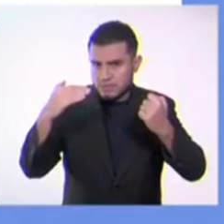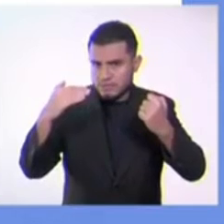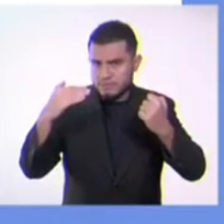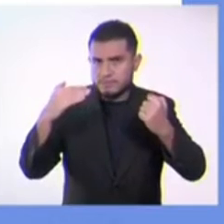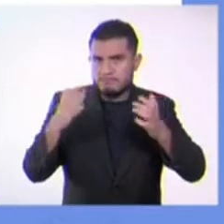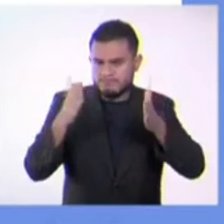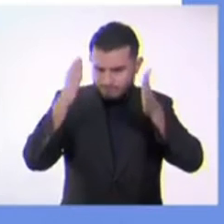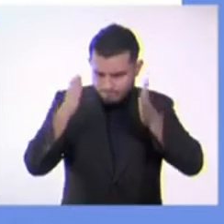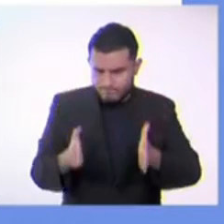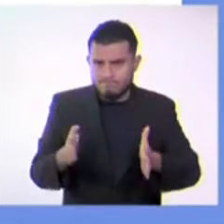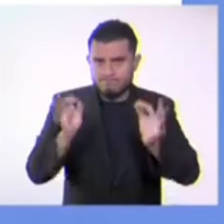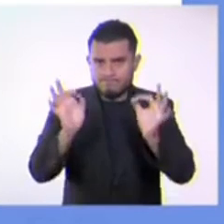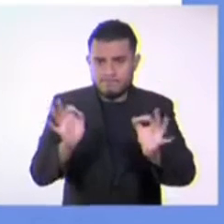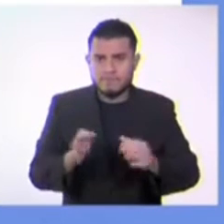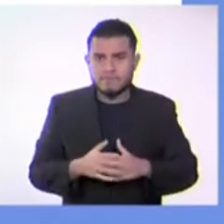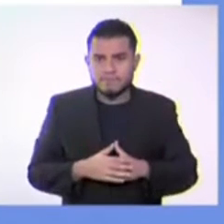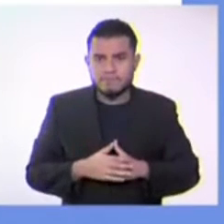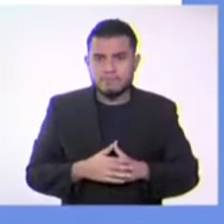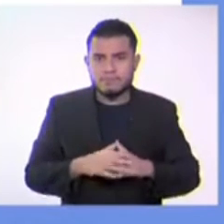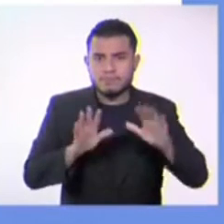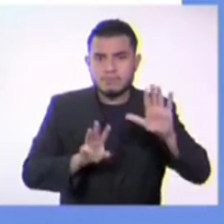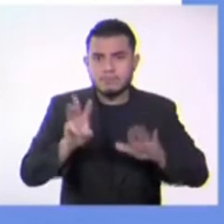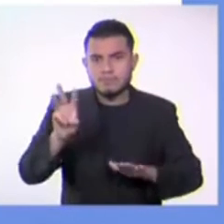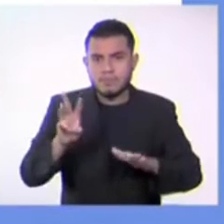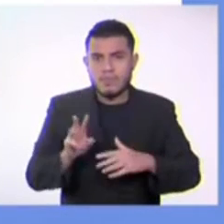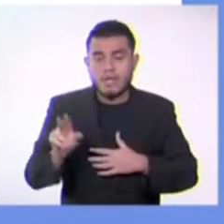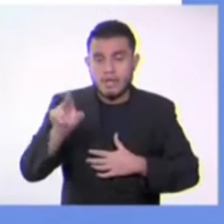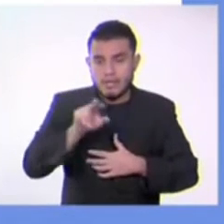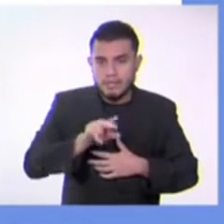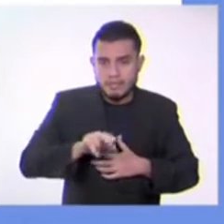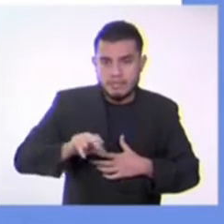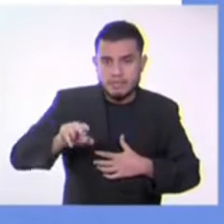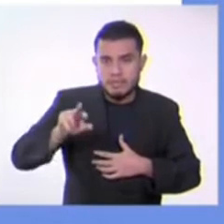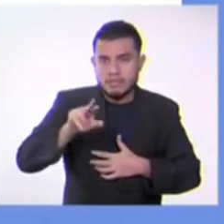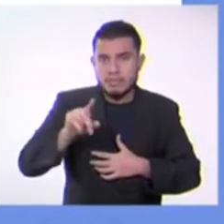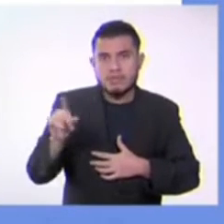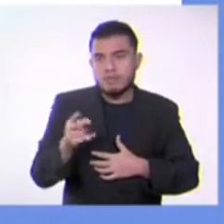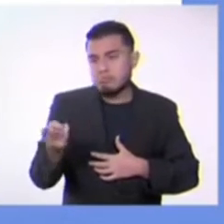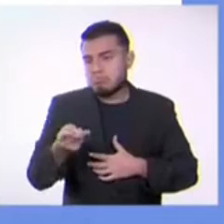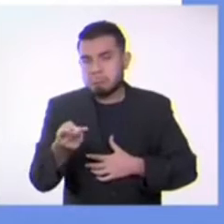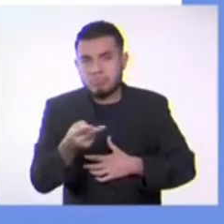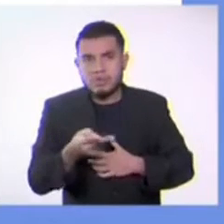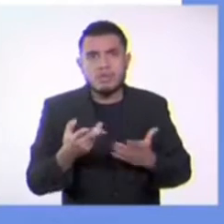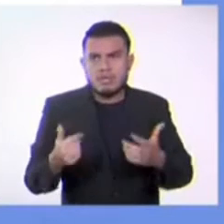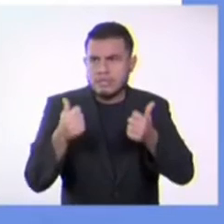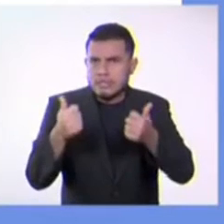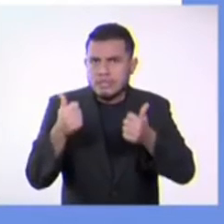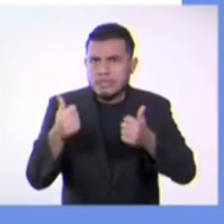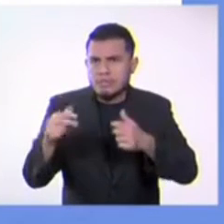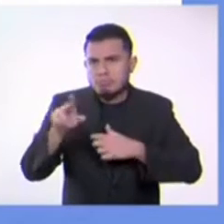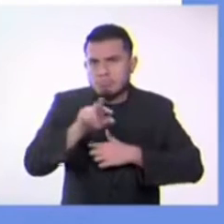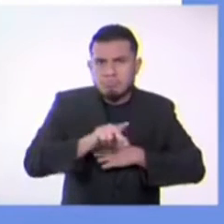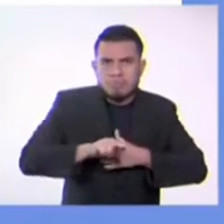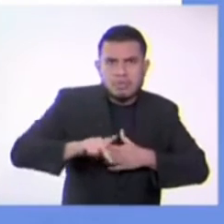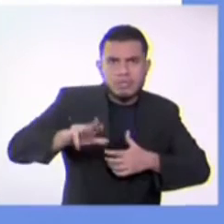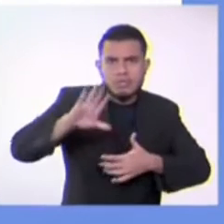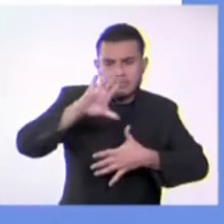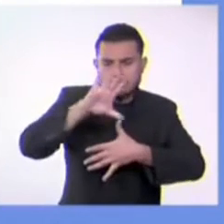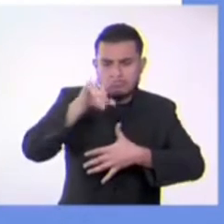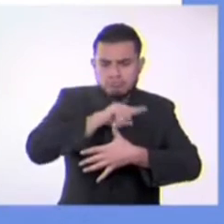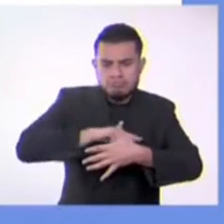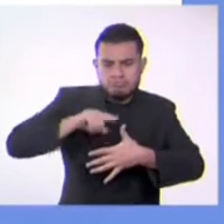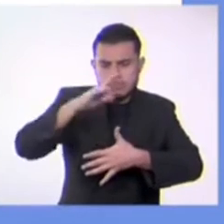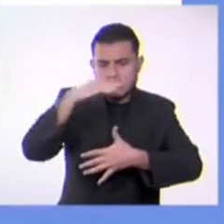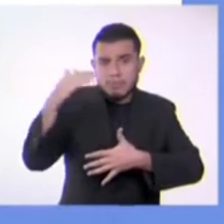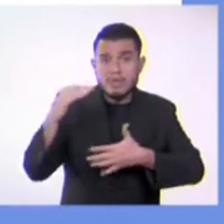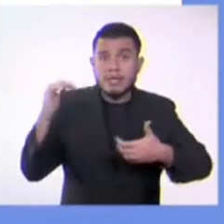bloque indestructible. El 13, la amistad invariable con todas las repúblicas centroamericanas para cimentar la